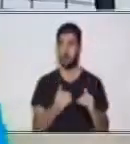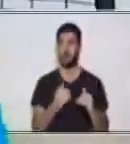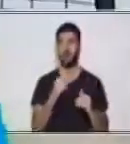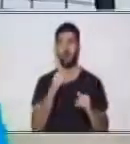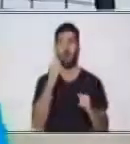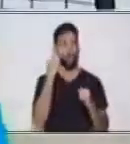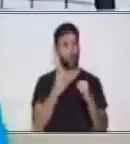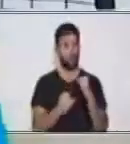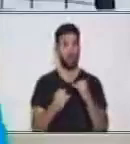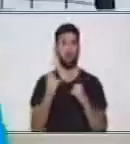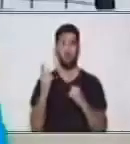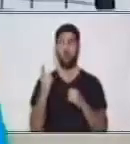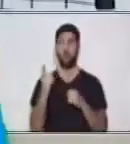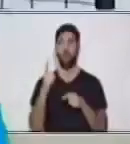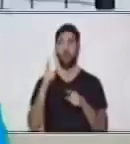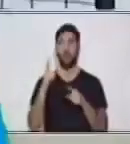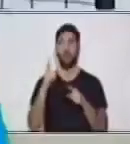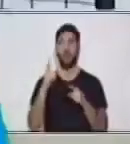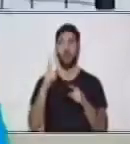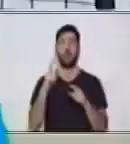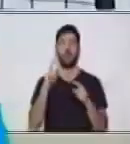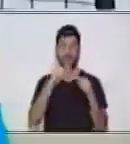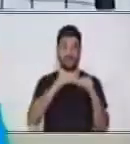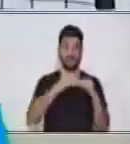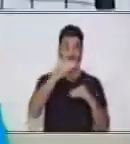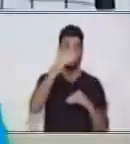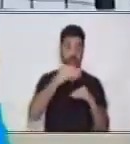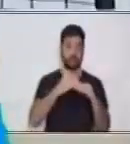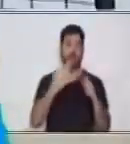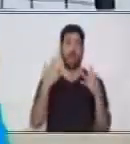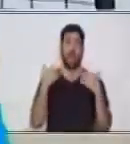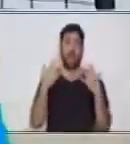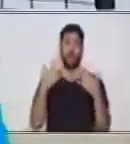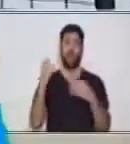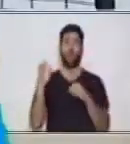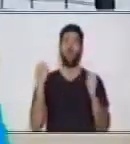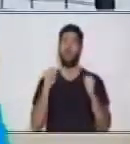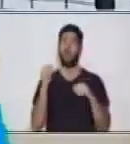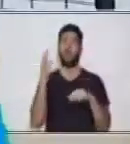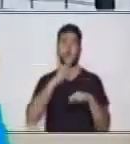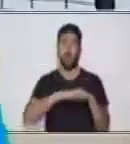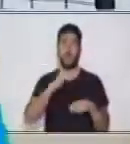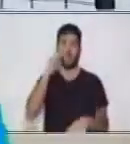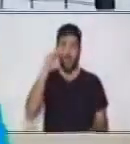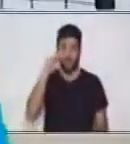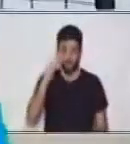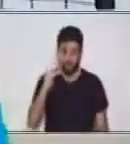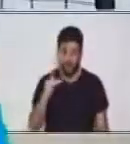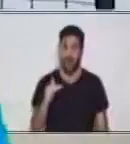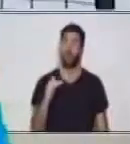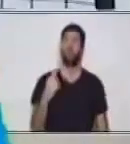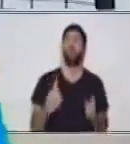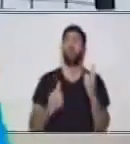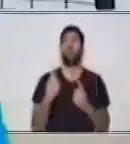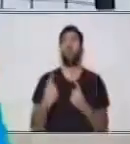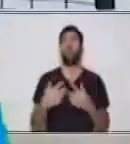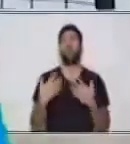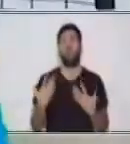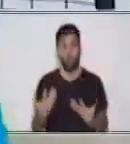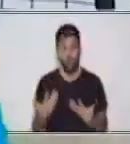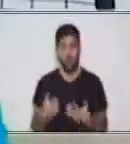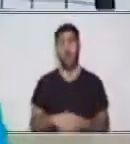baja? Pues fue cuando inició. Regularmente iniciamos la mañana siempre con una temperatura baja y conforme va aumentando el día,